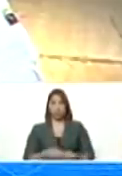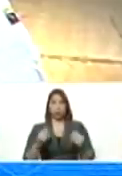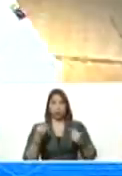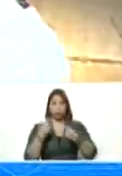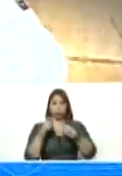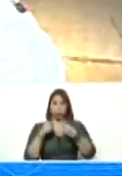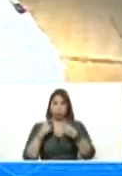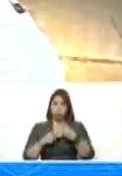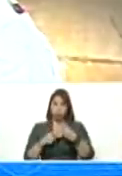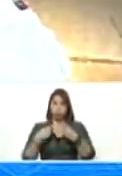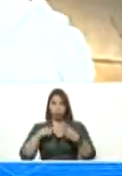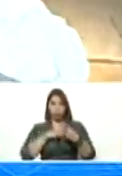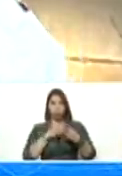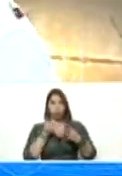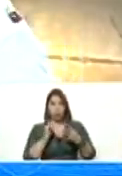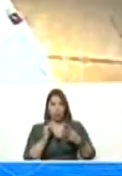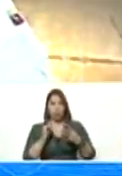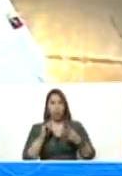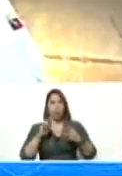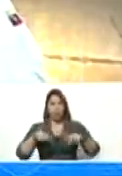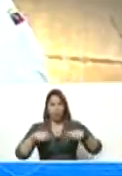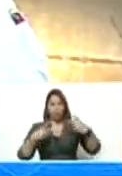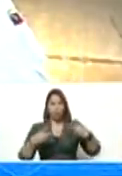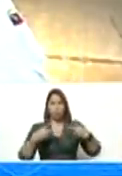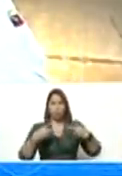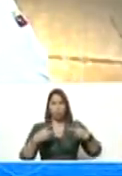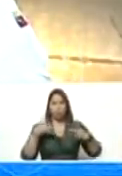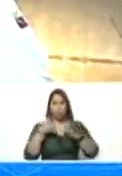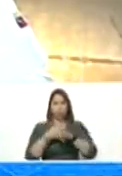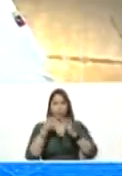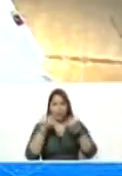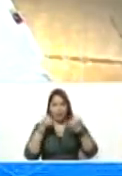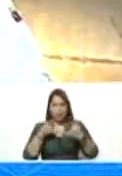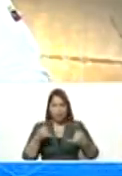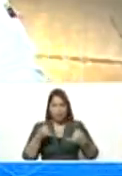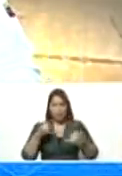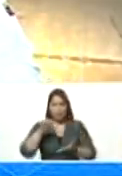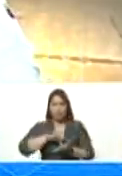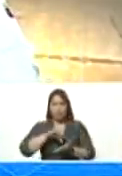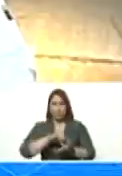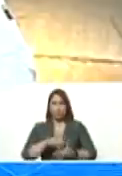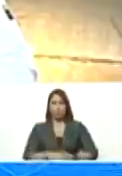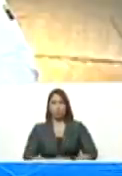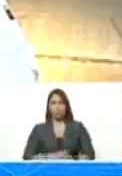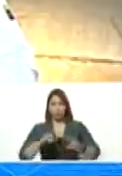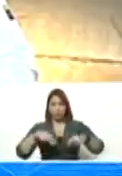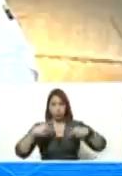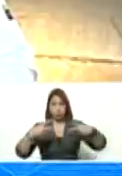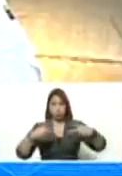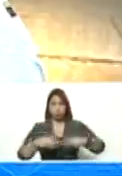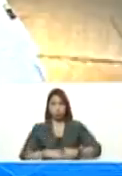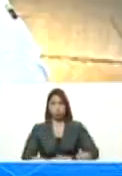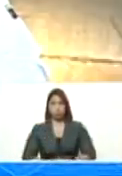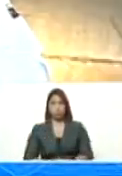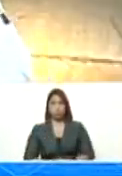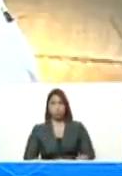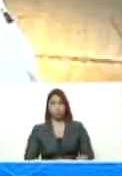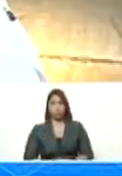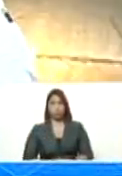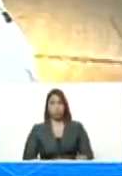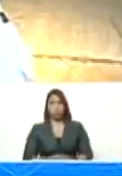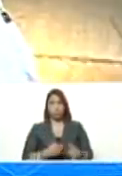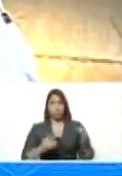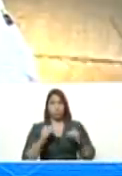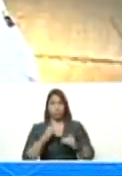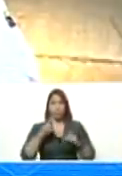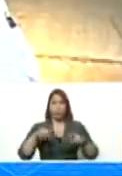casos, nosotros estamos innovando sobre una línea central. Innovando sobre los nuevos